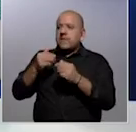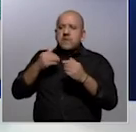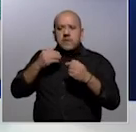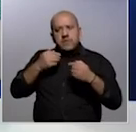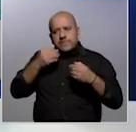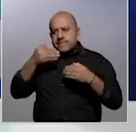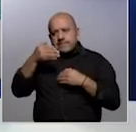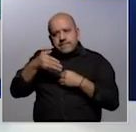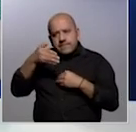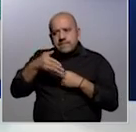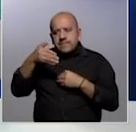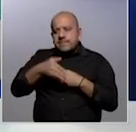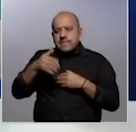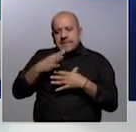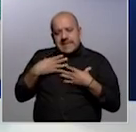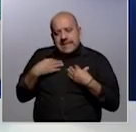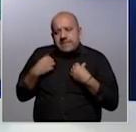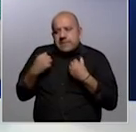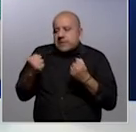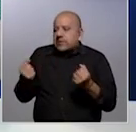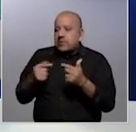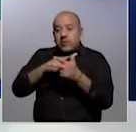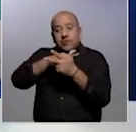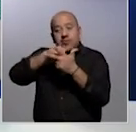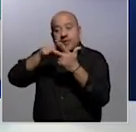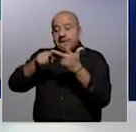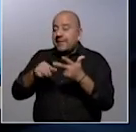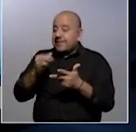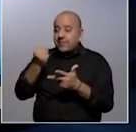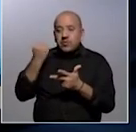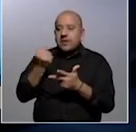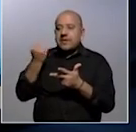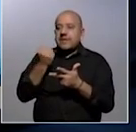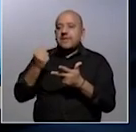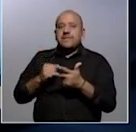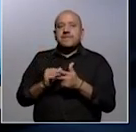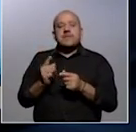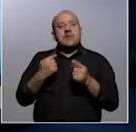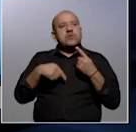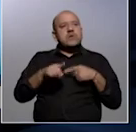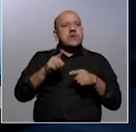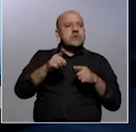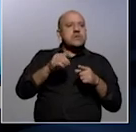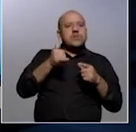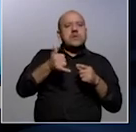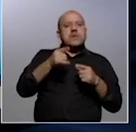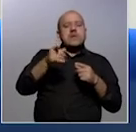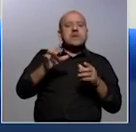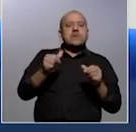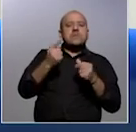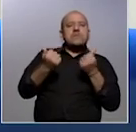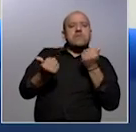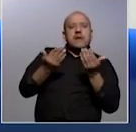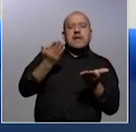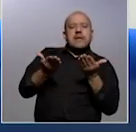y la pasión son los tres ingredientes ineludibles gran tarea si tuviera que hacer mañana un primer balance